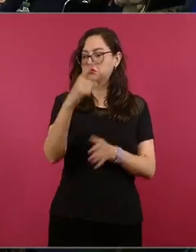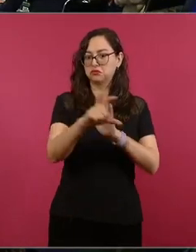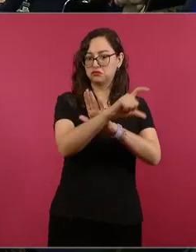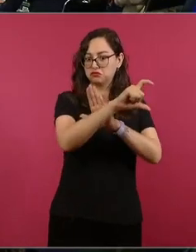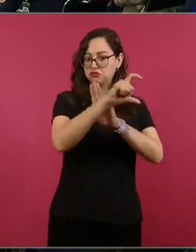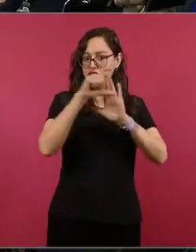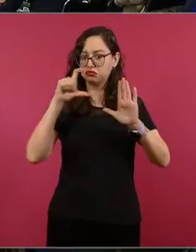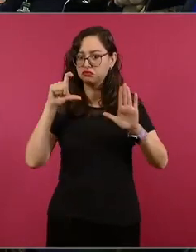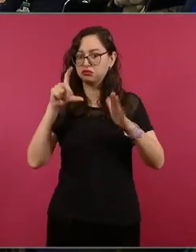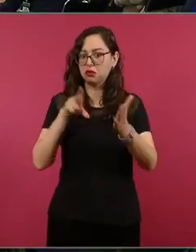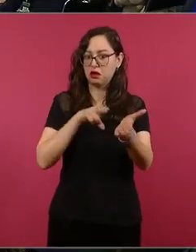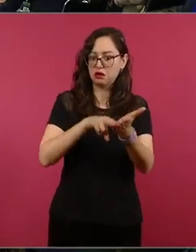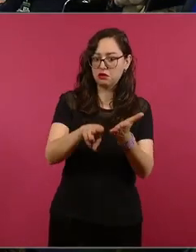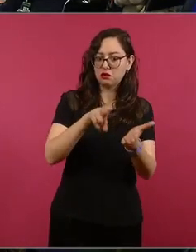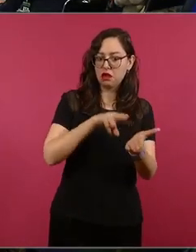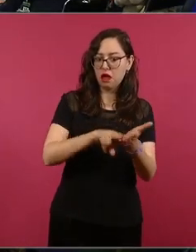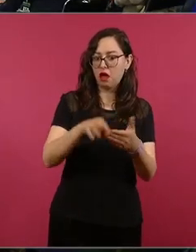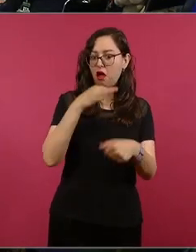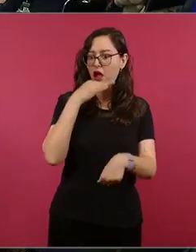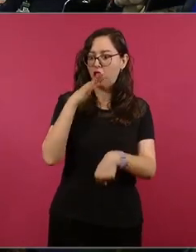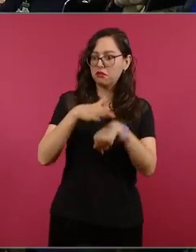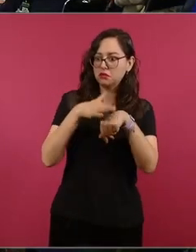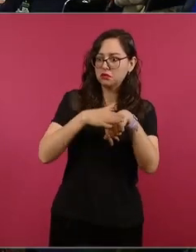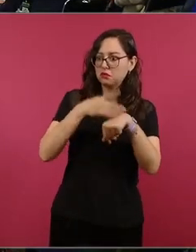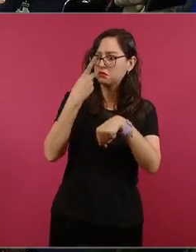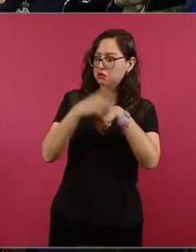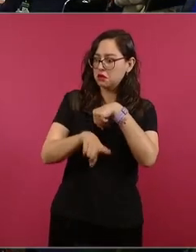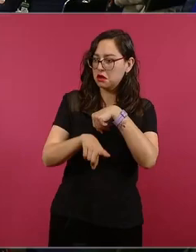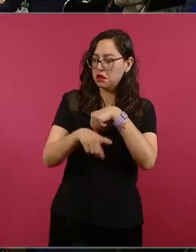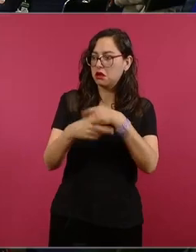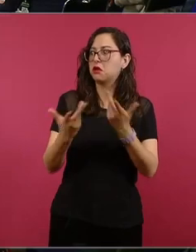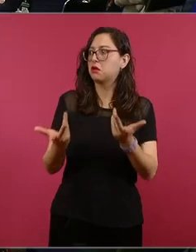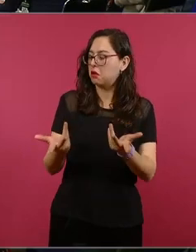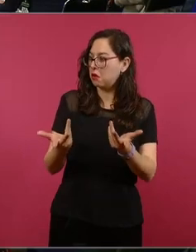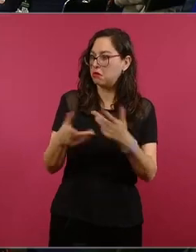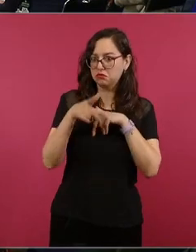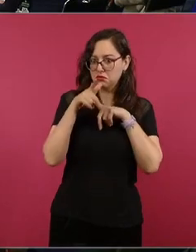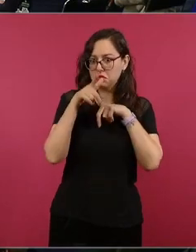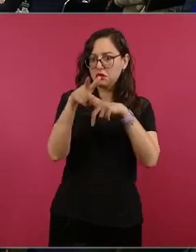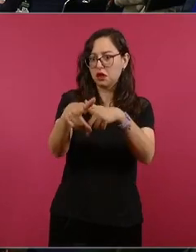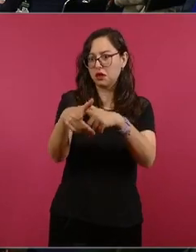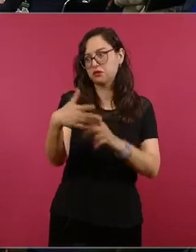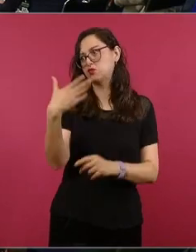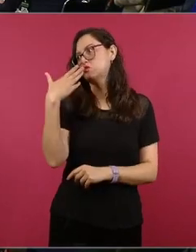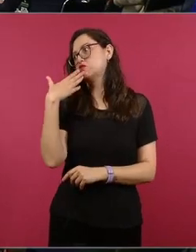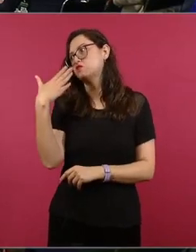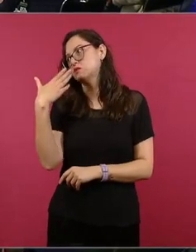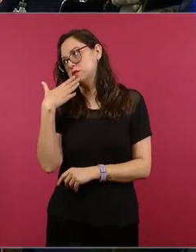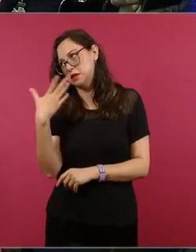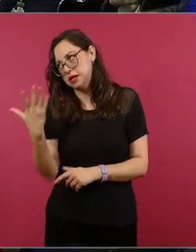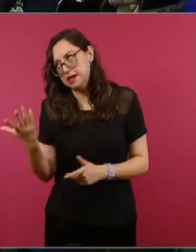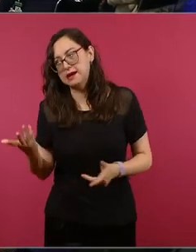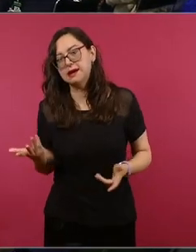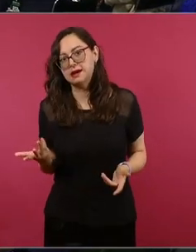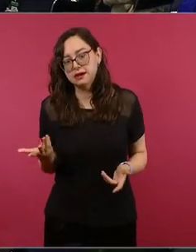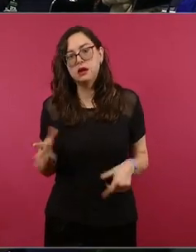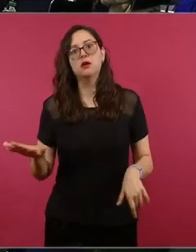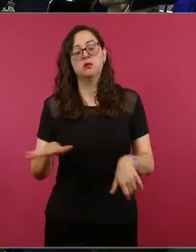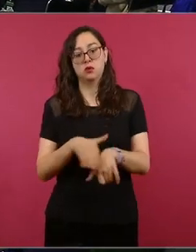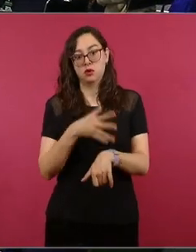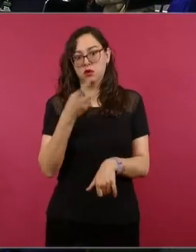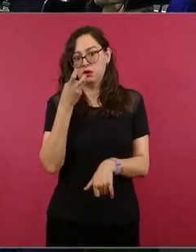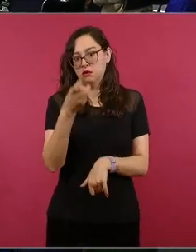¿no?, el que se tenga información de lo que contienen los